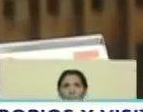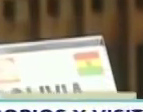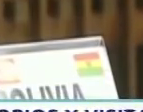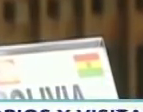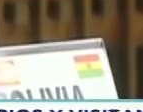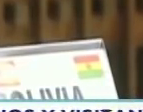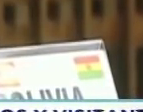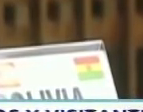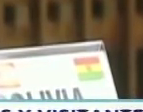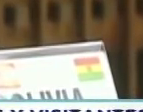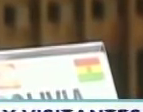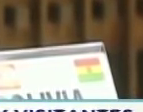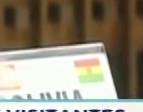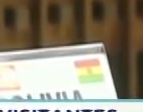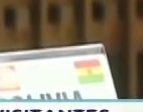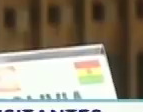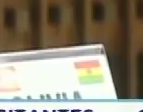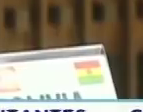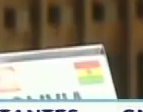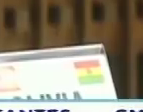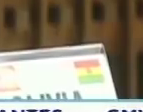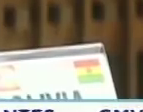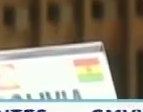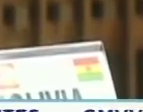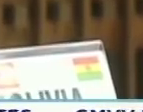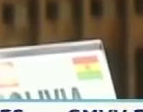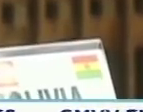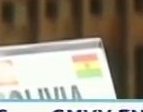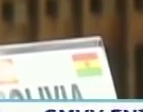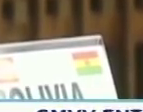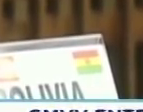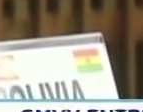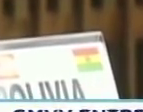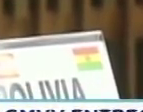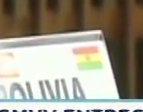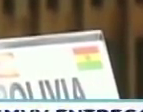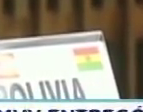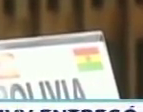aportó, ayudó para acabar ese conflicto armado